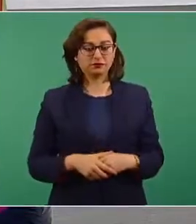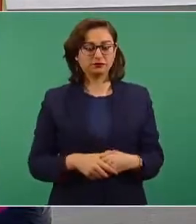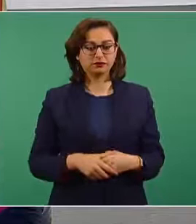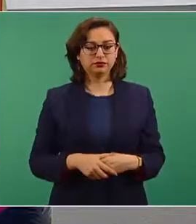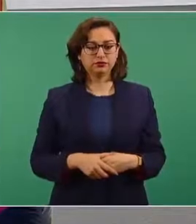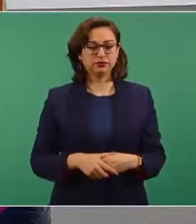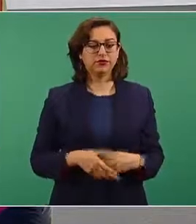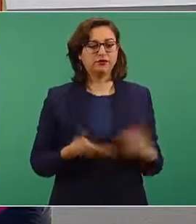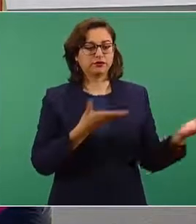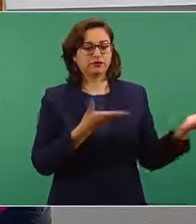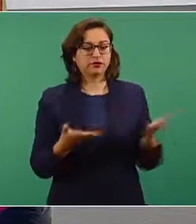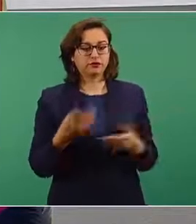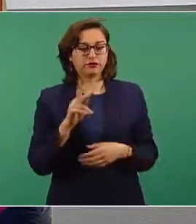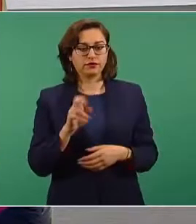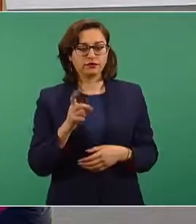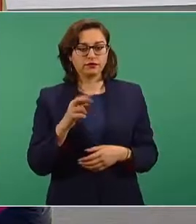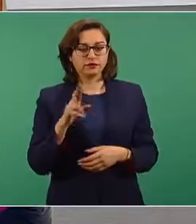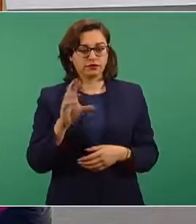Adelante, Pedro.